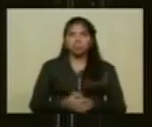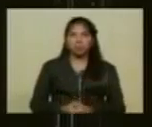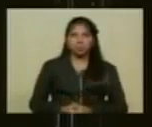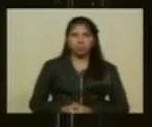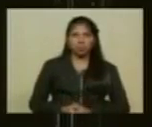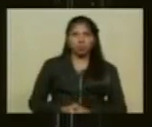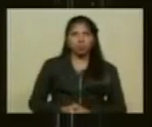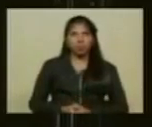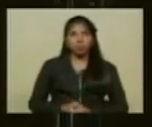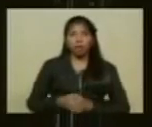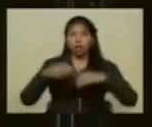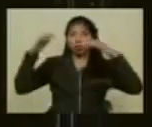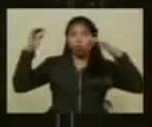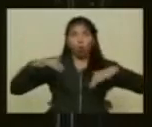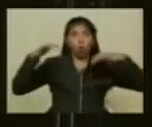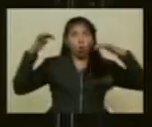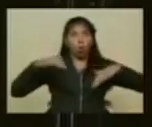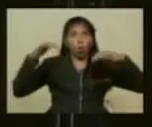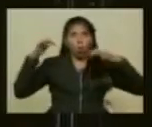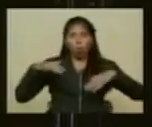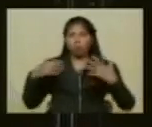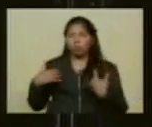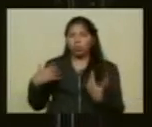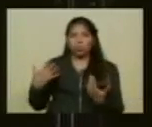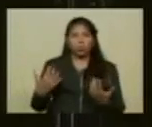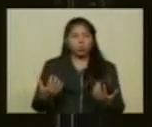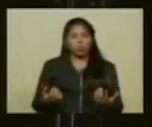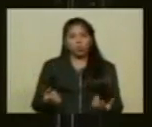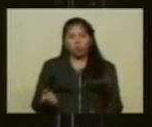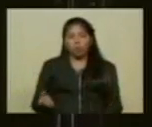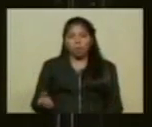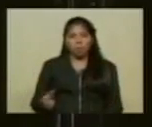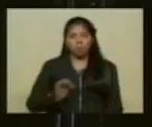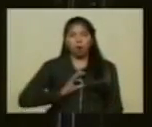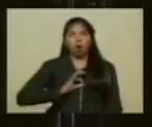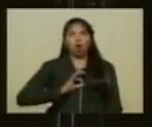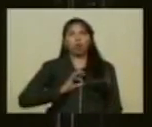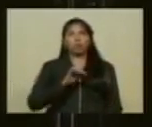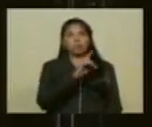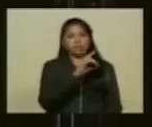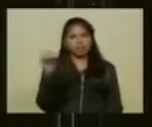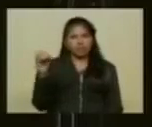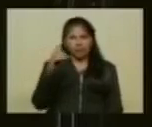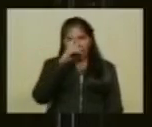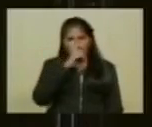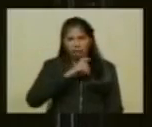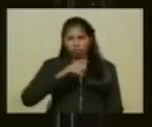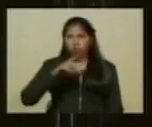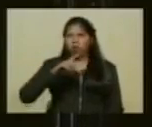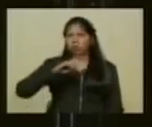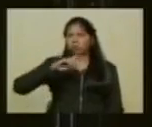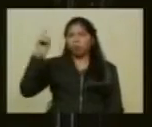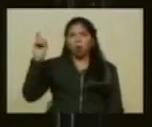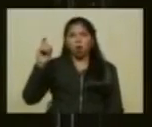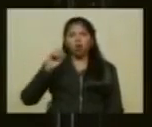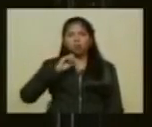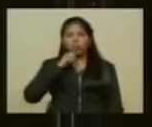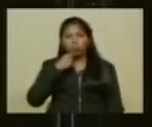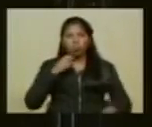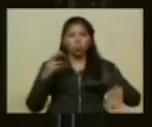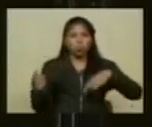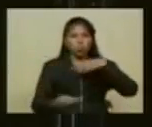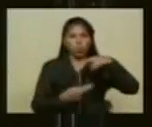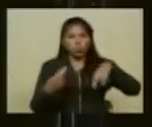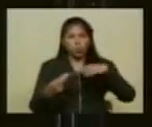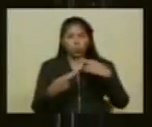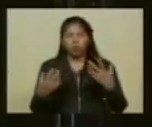la lluvia que nos cayó ayer en el acto de los 100 años de la Revolución Bolchevique y el calor nos